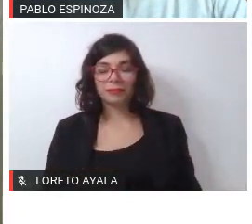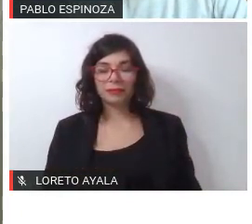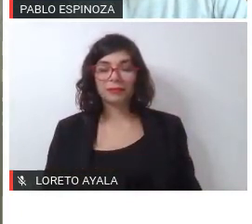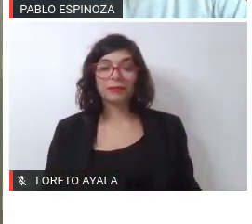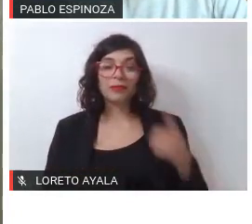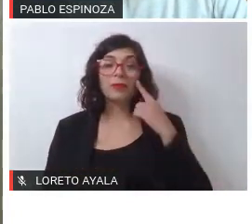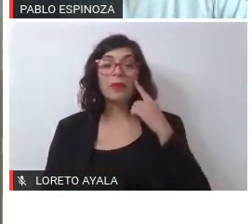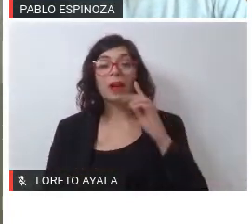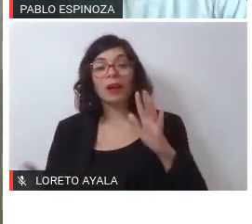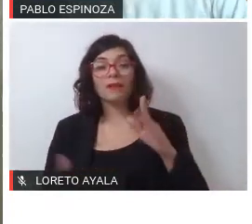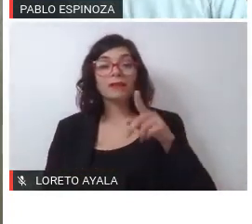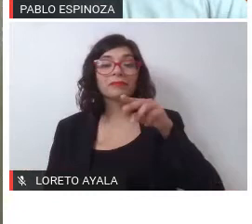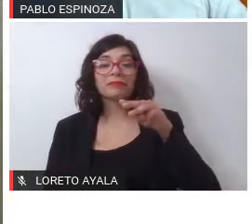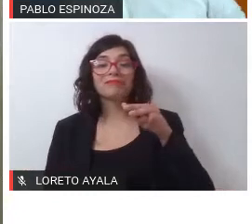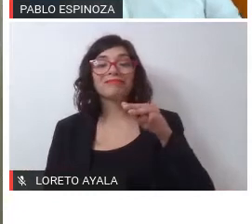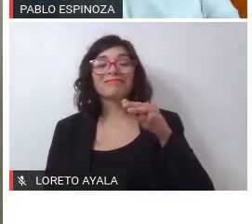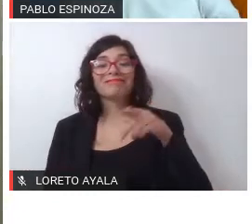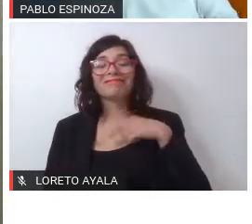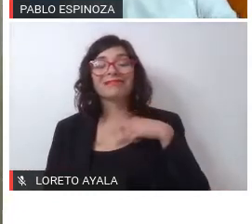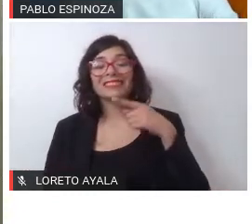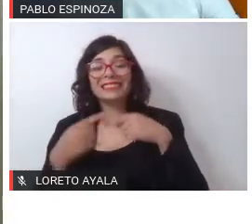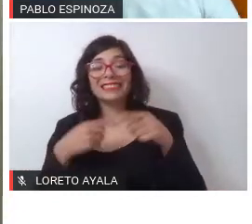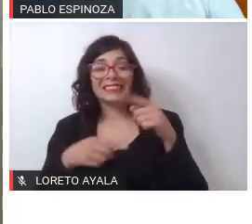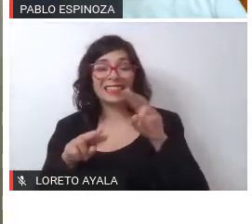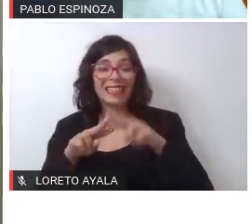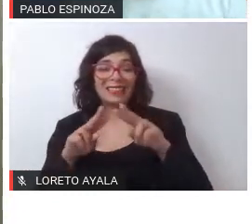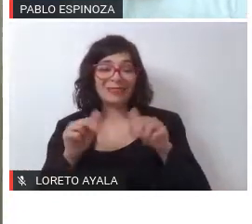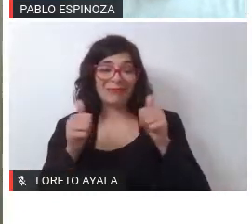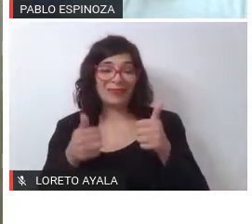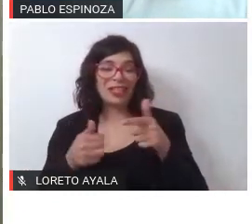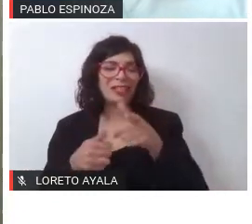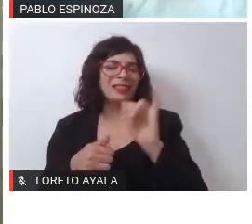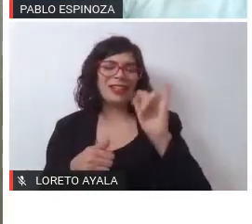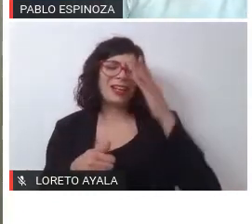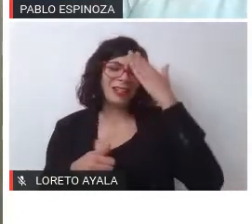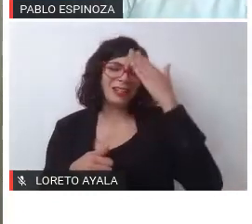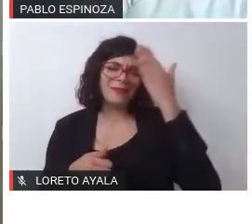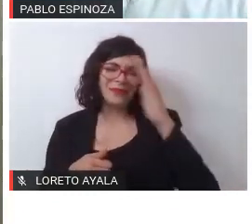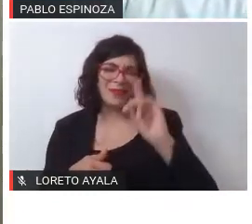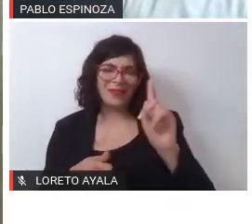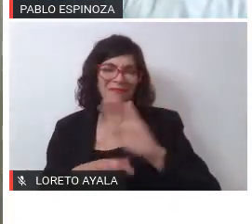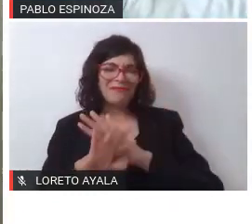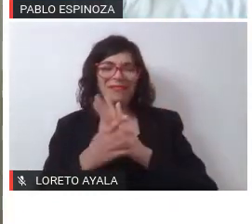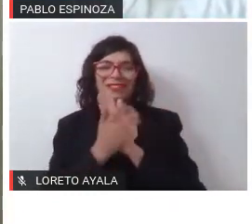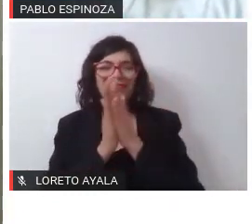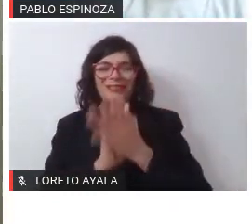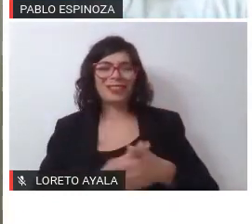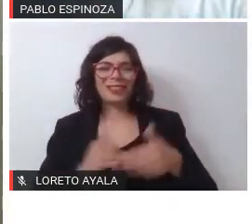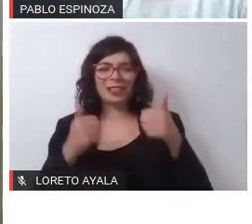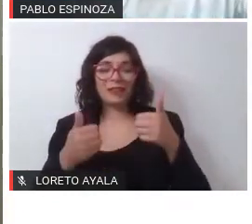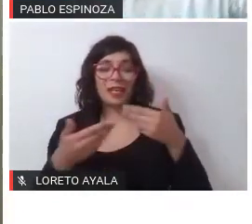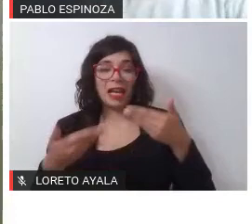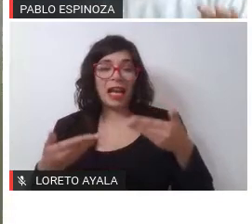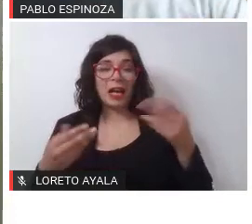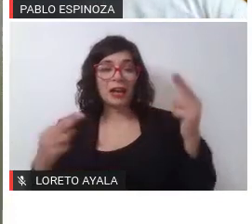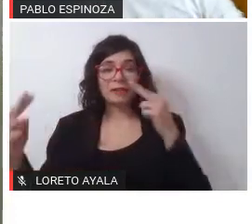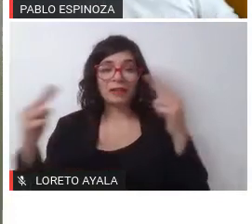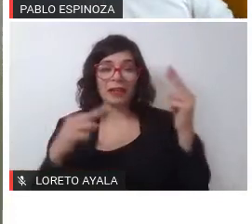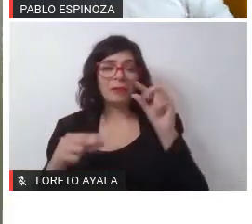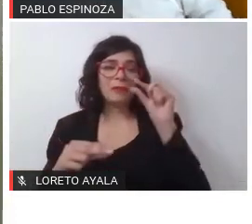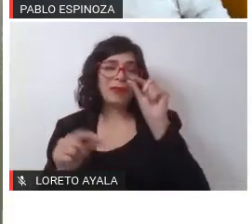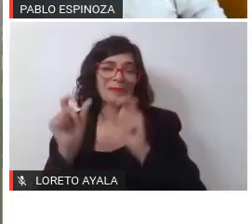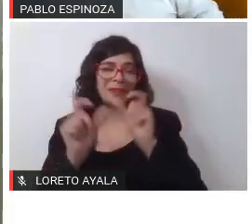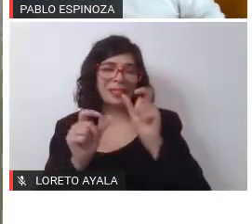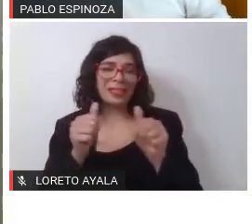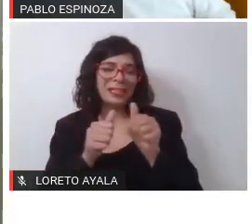Murphy no nos... No, adelante con toda confianza, no se preocupe, no está viendo ahora poquita gente de aquí cerca nomás, no se preocupe.